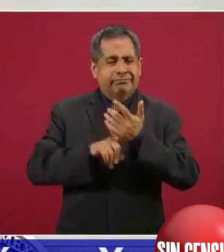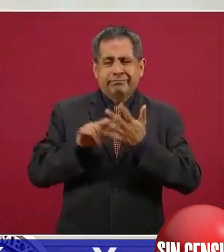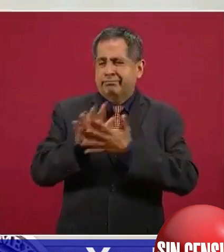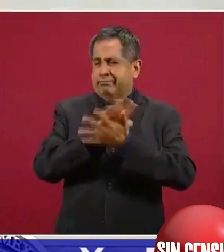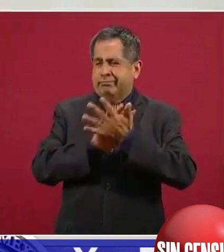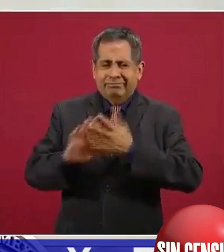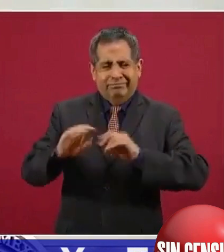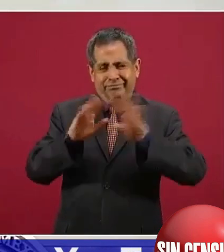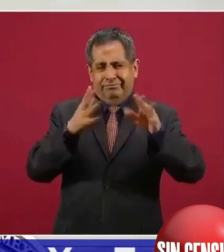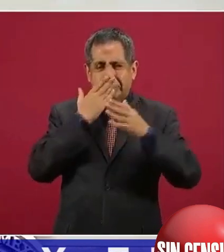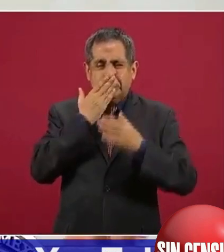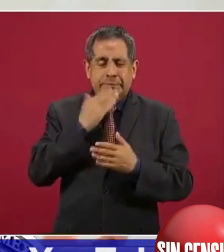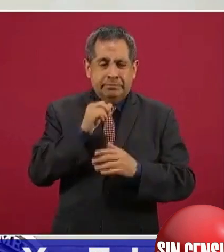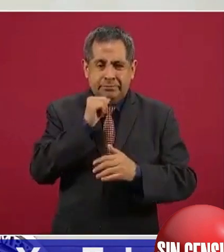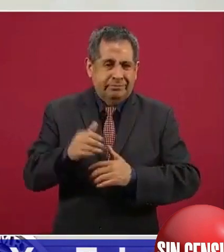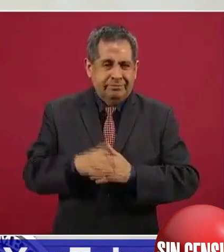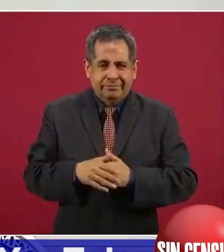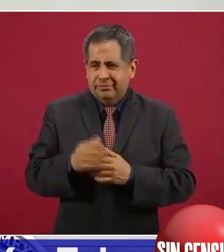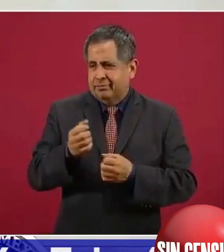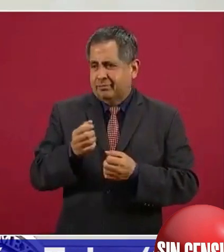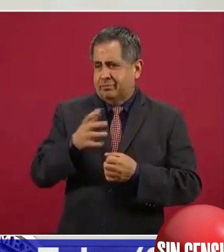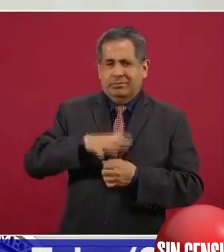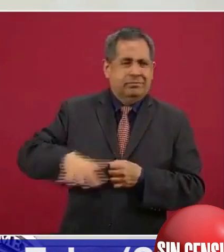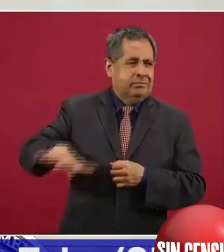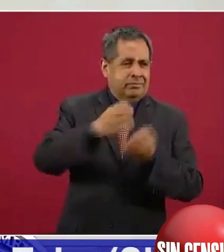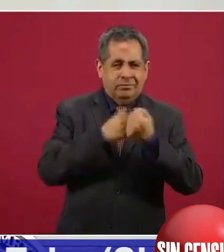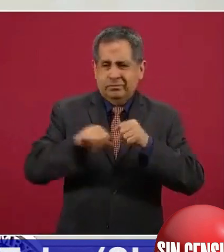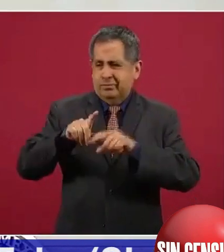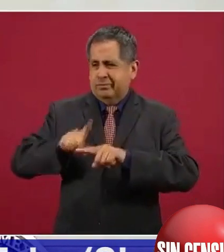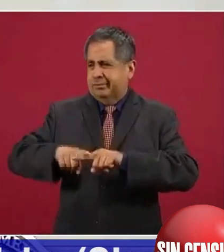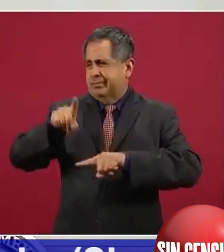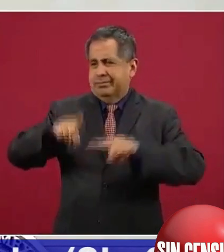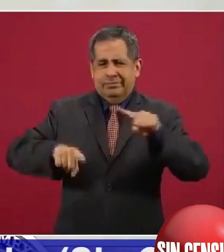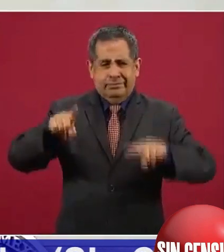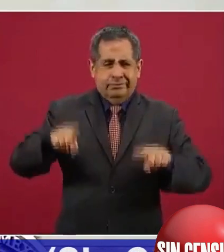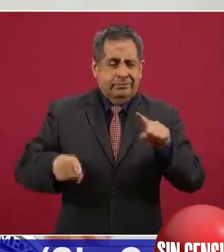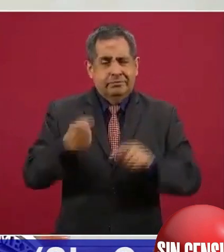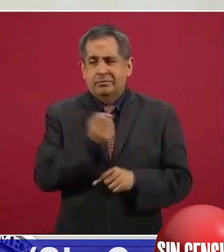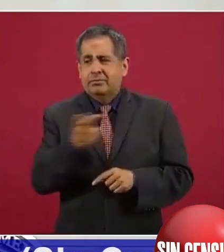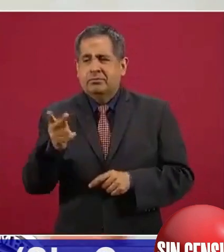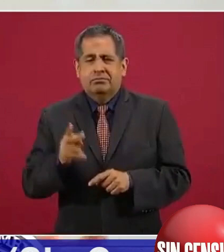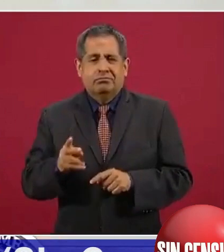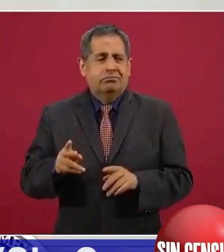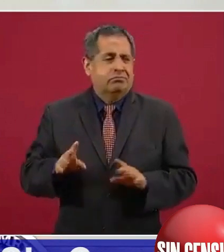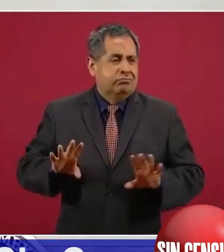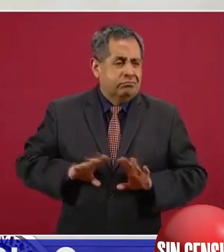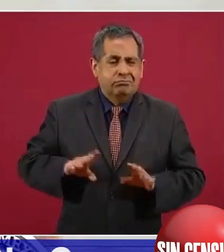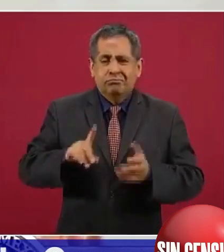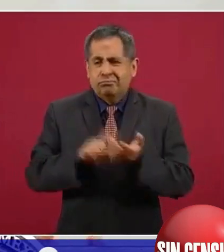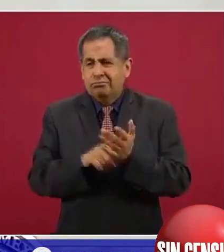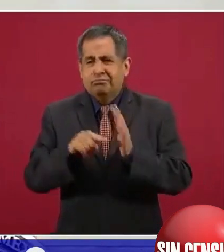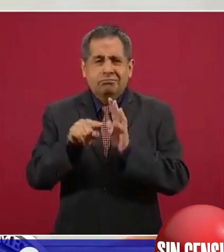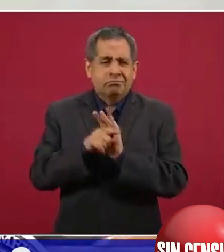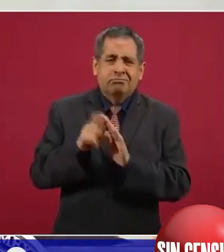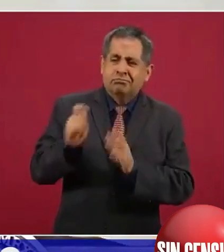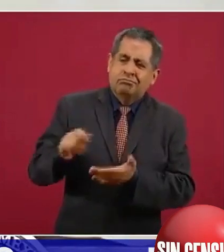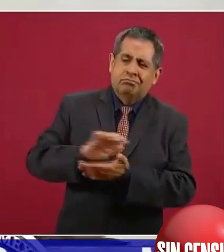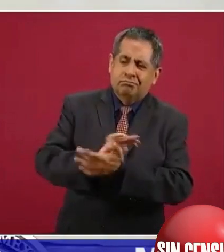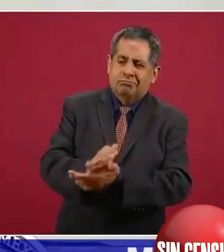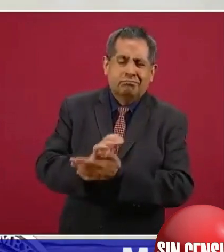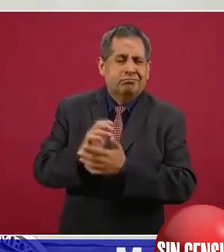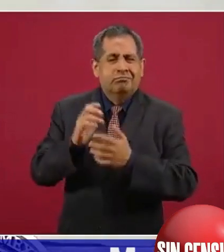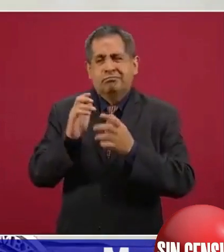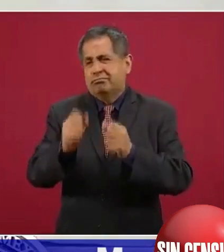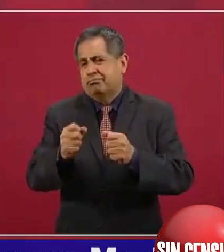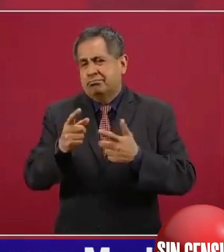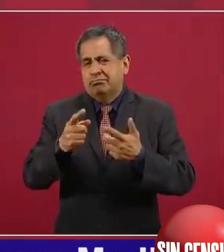polarización social en la que hay actitudes de estigma, actitudes de discriminación,